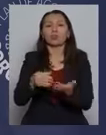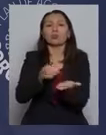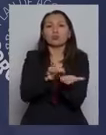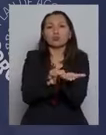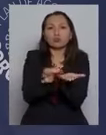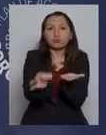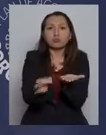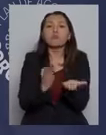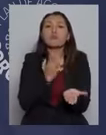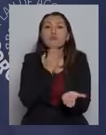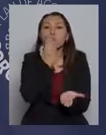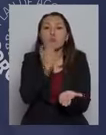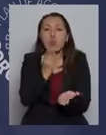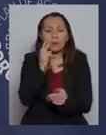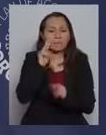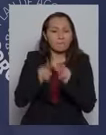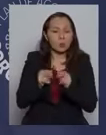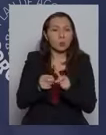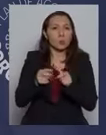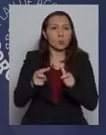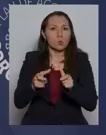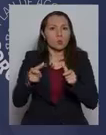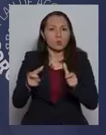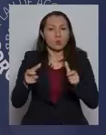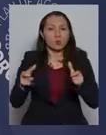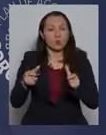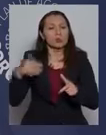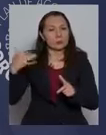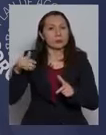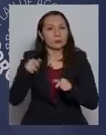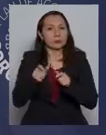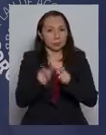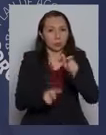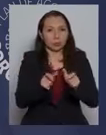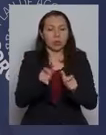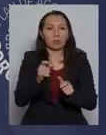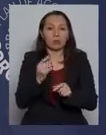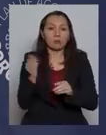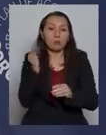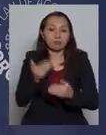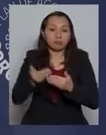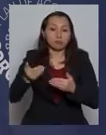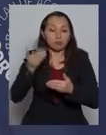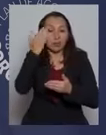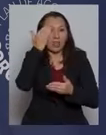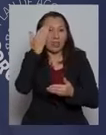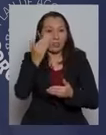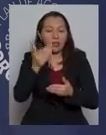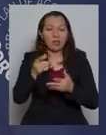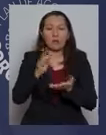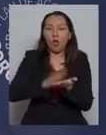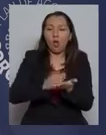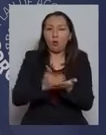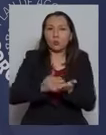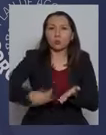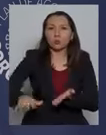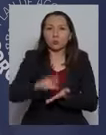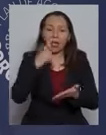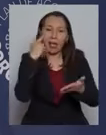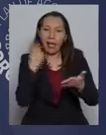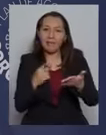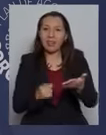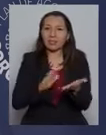Punta Arenas, se ha visto un aumento considerable de casos los últimos días y por las condiciones, una